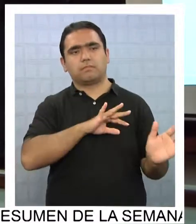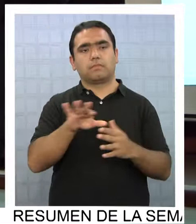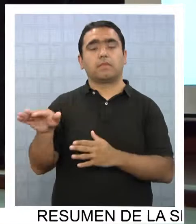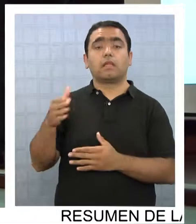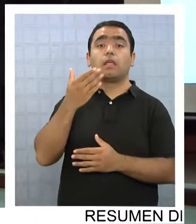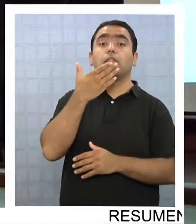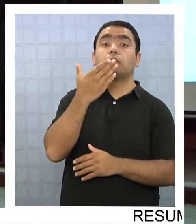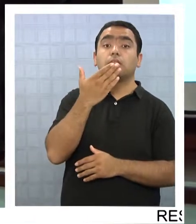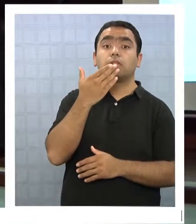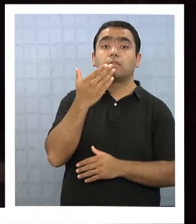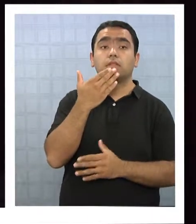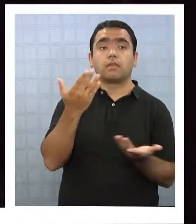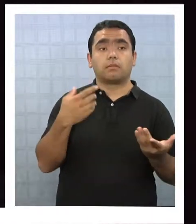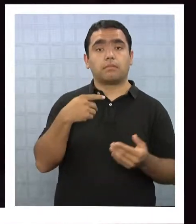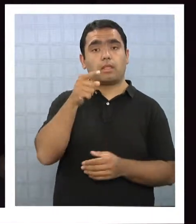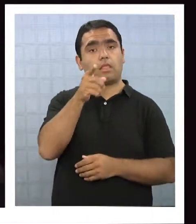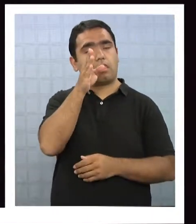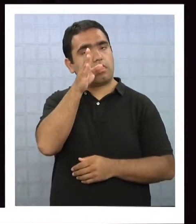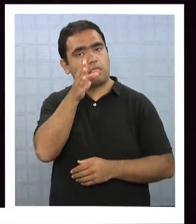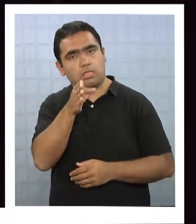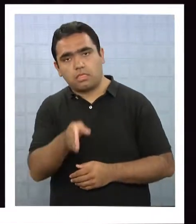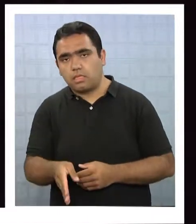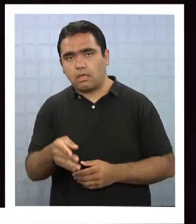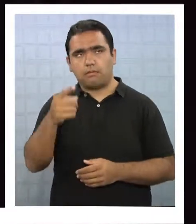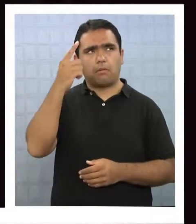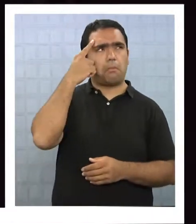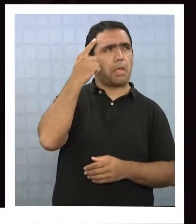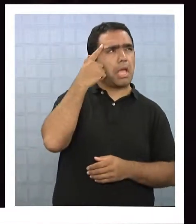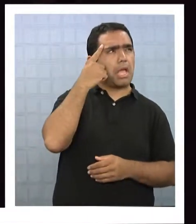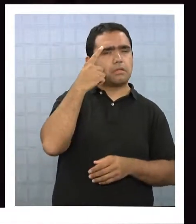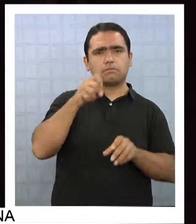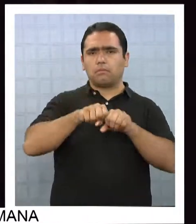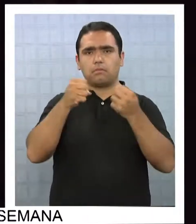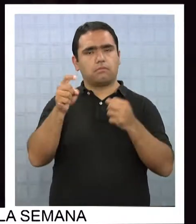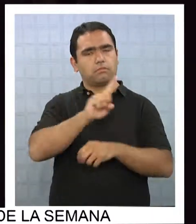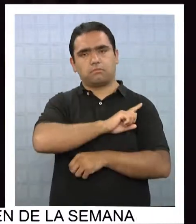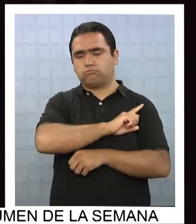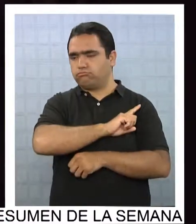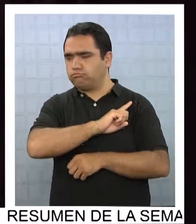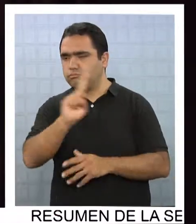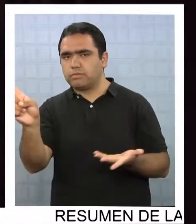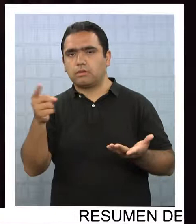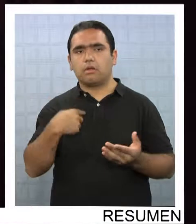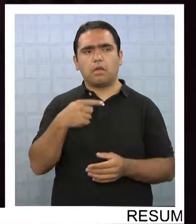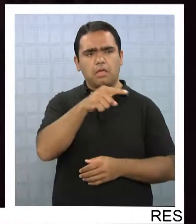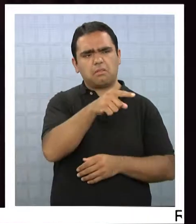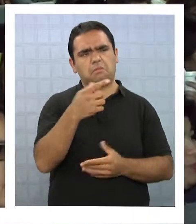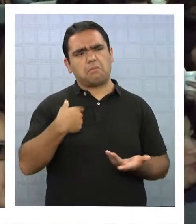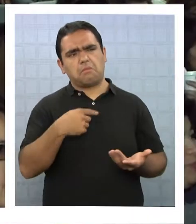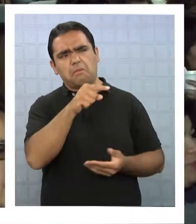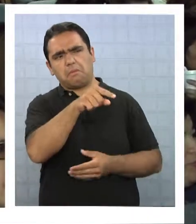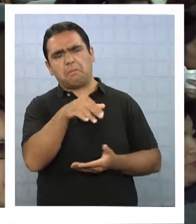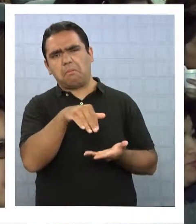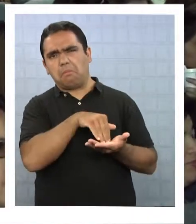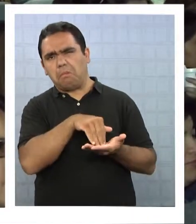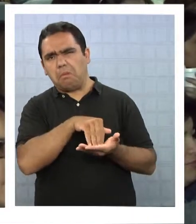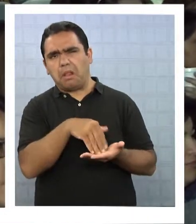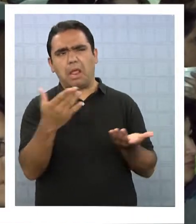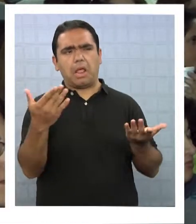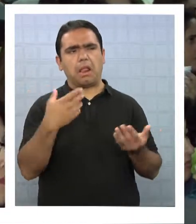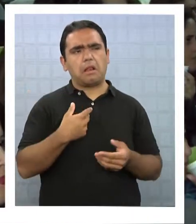se debe romper el estigma tradicional de que las personas con adicciones son inmorales, viciosas o son débiles de carácter.